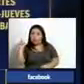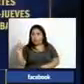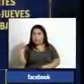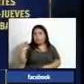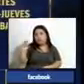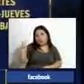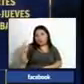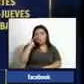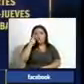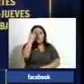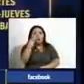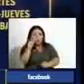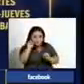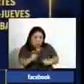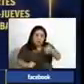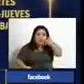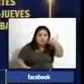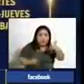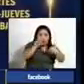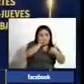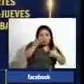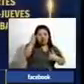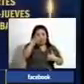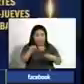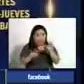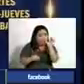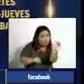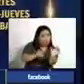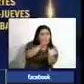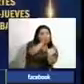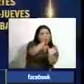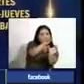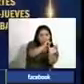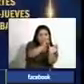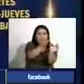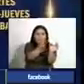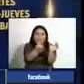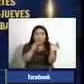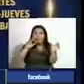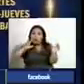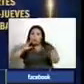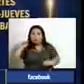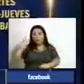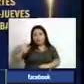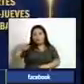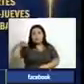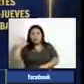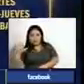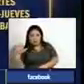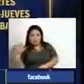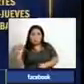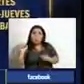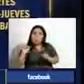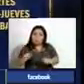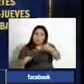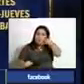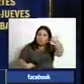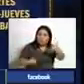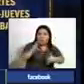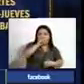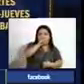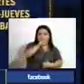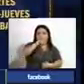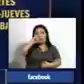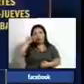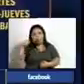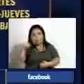debe consultar los días lunes y martes. Si el número de documento finaliza en 3, 4 y 5, puede llamar miércoles y